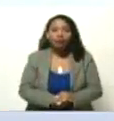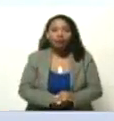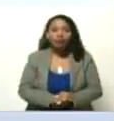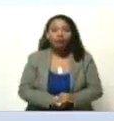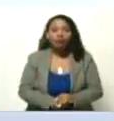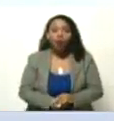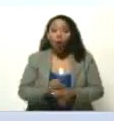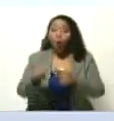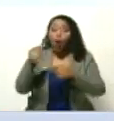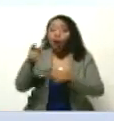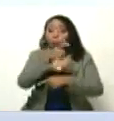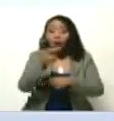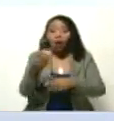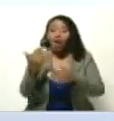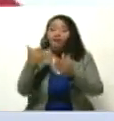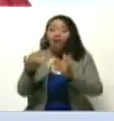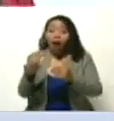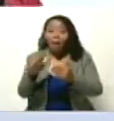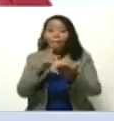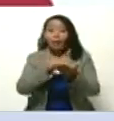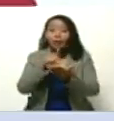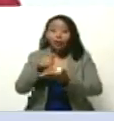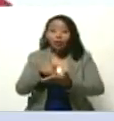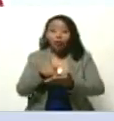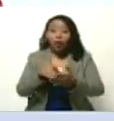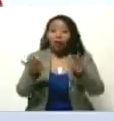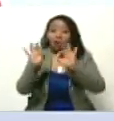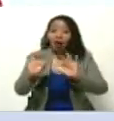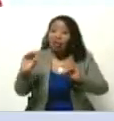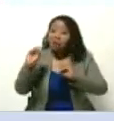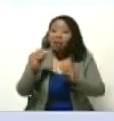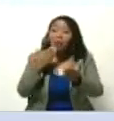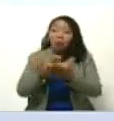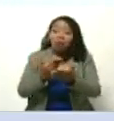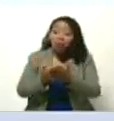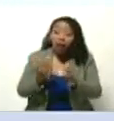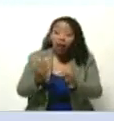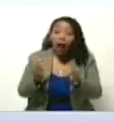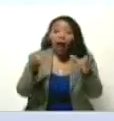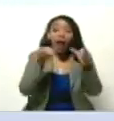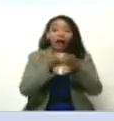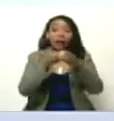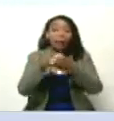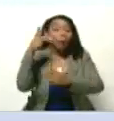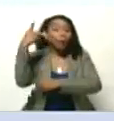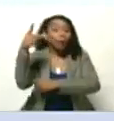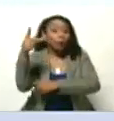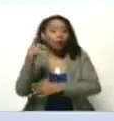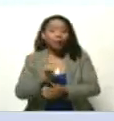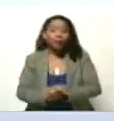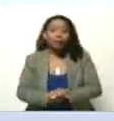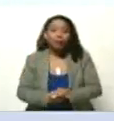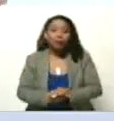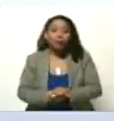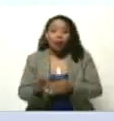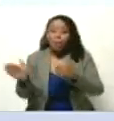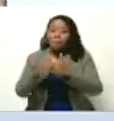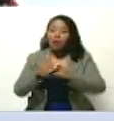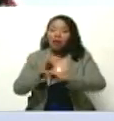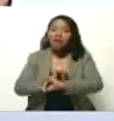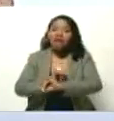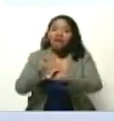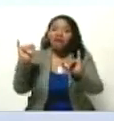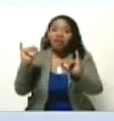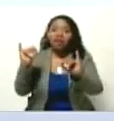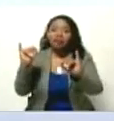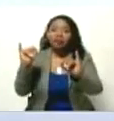¿Alguien más va a postular? Nadie más postula. Pasamos al equipo político parroquial y cerramos la